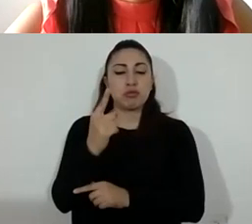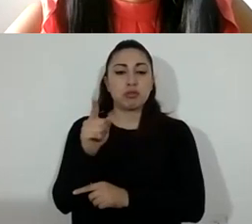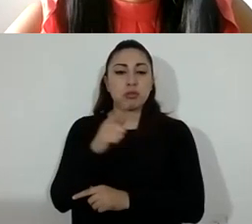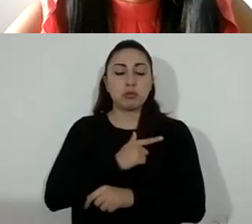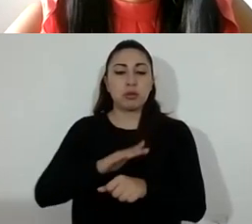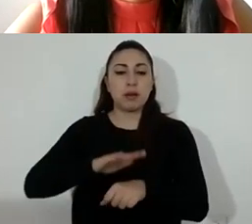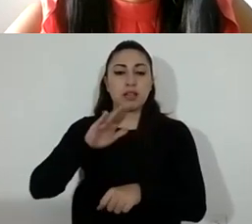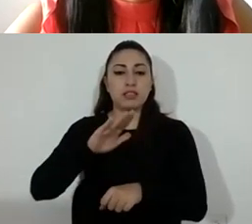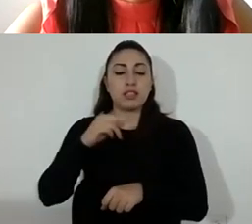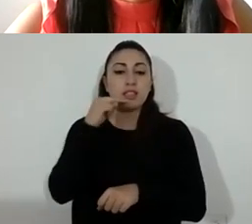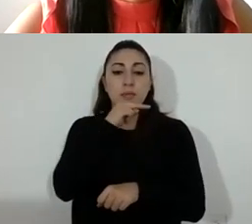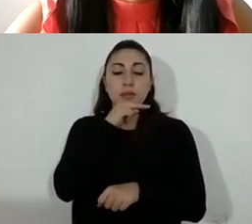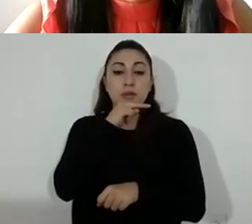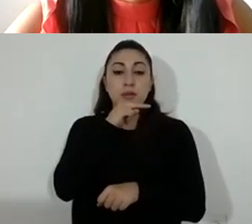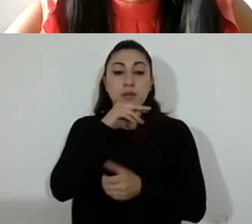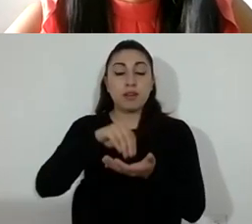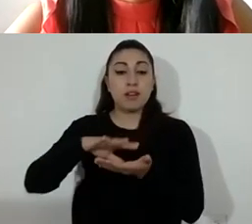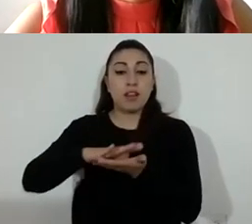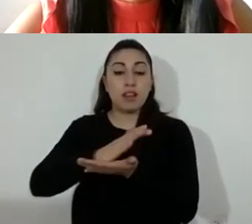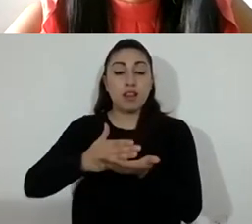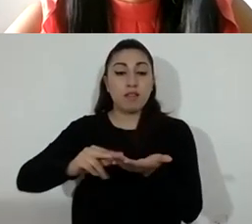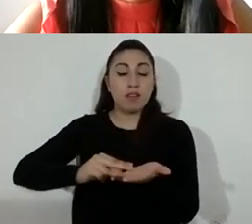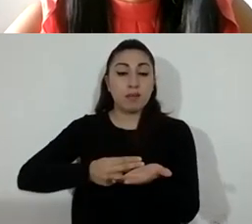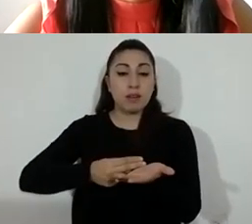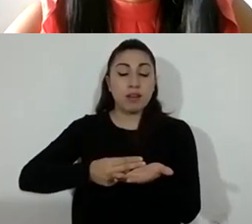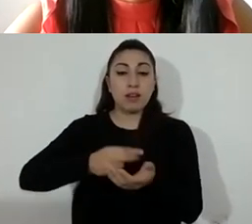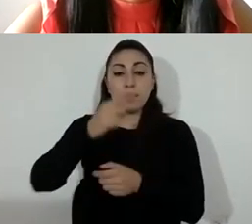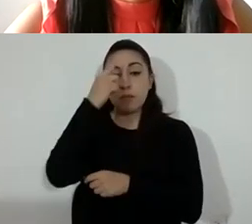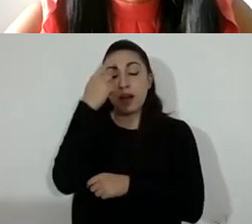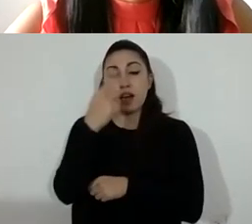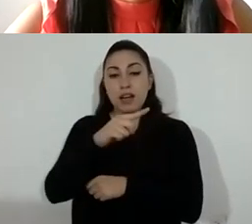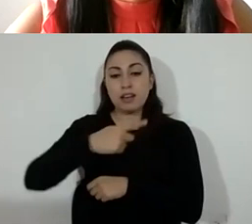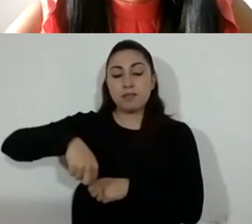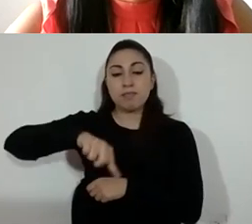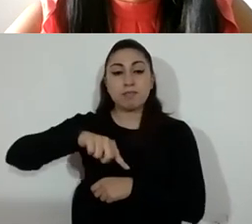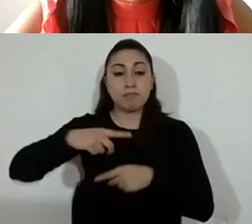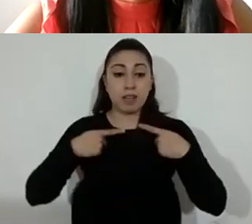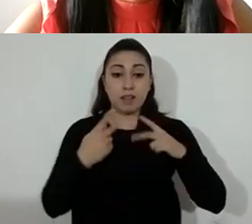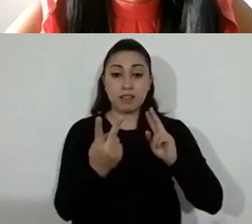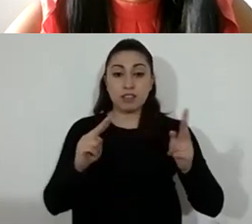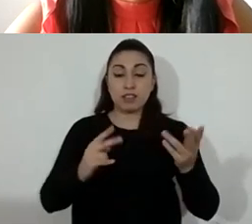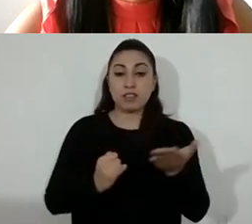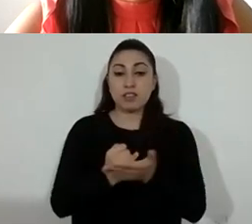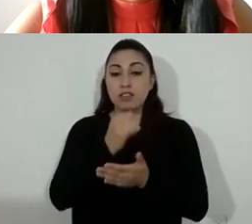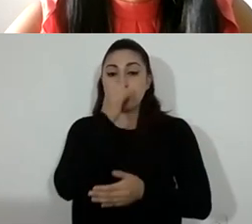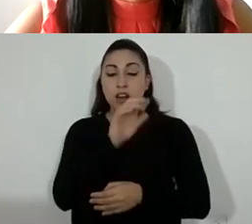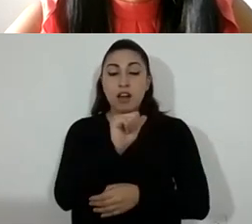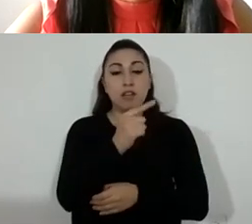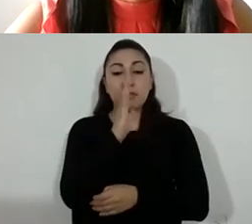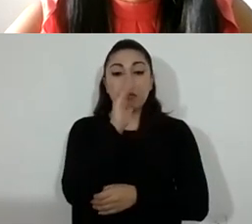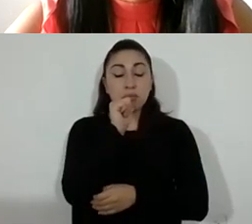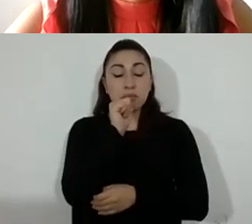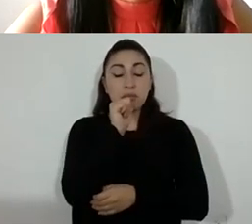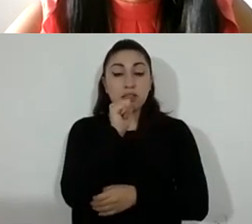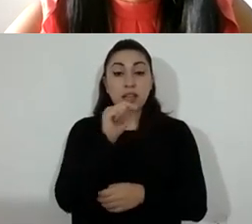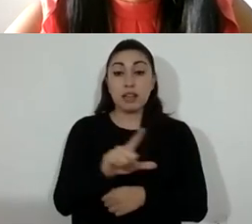días, rápidamente, quitando la posibilidad de que los vecinos puedan alegar algo. Y luego, al